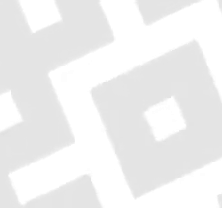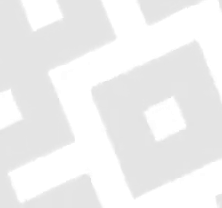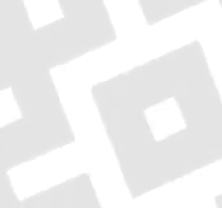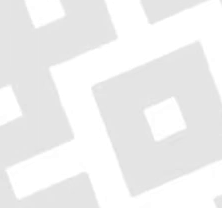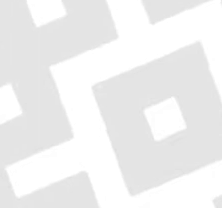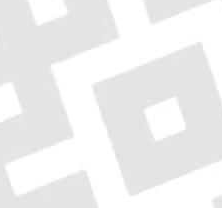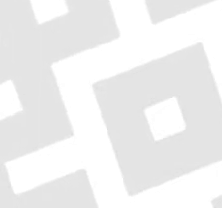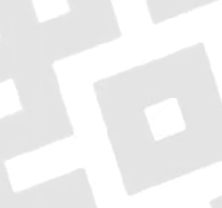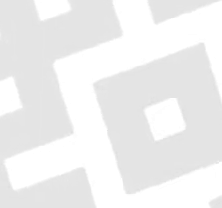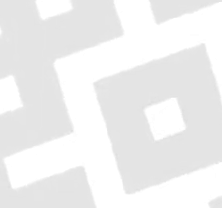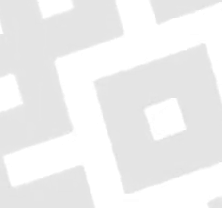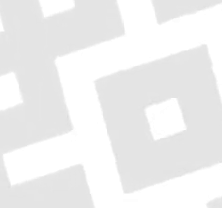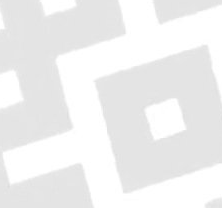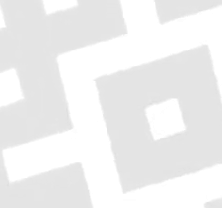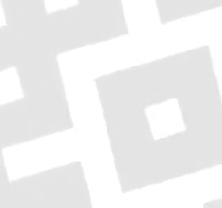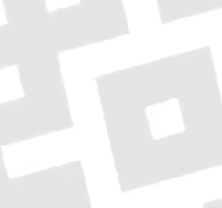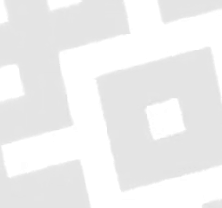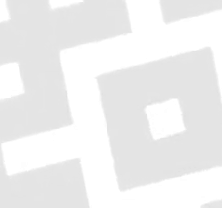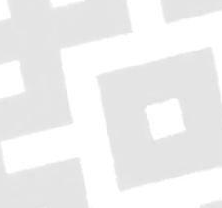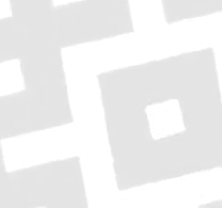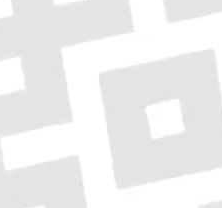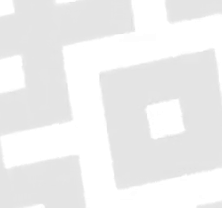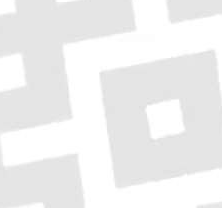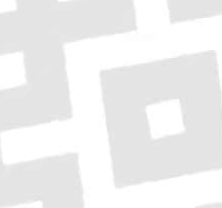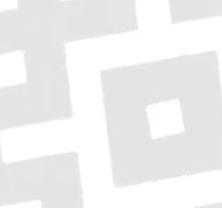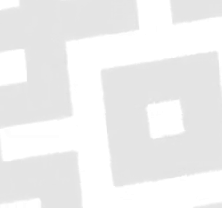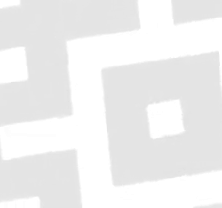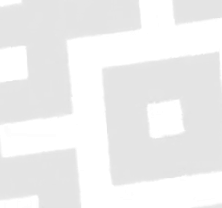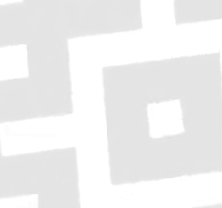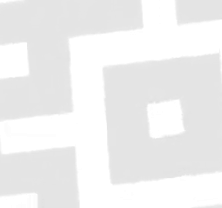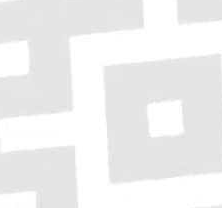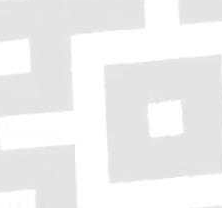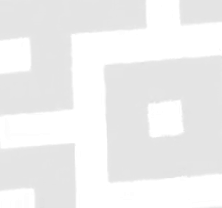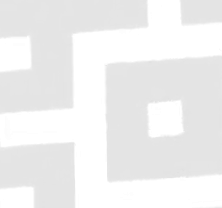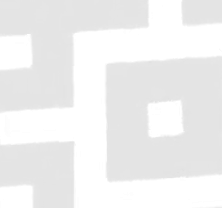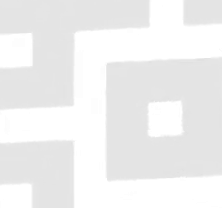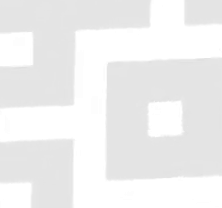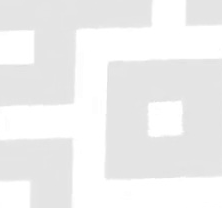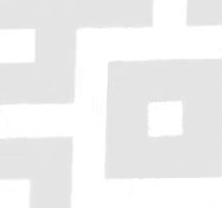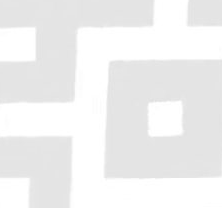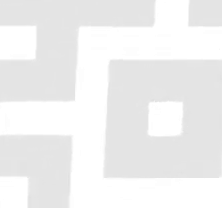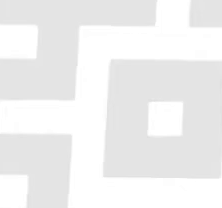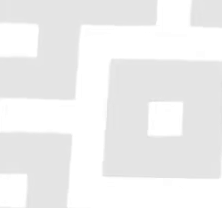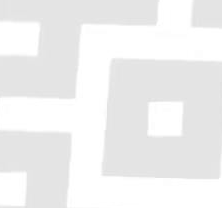Estrategia estatal contra el coronavirus. Actualización en Veracruz.